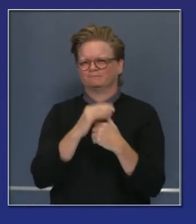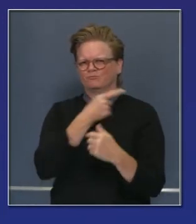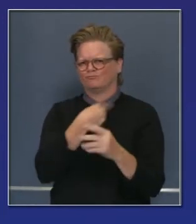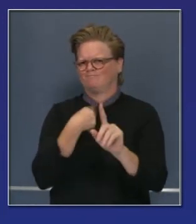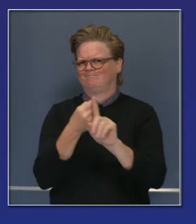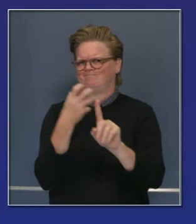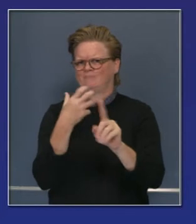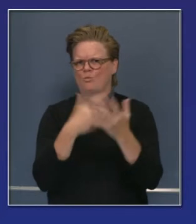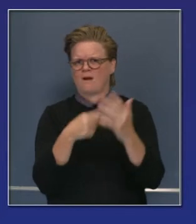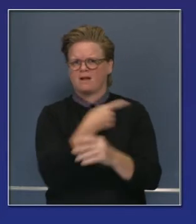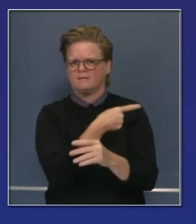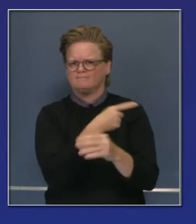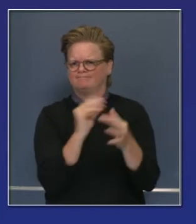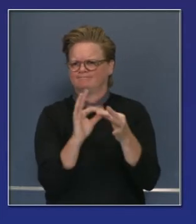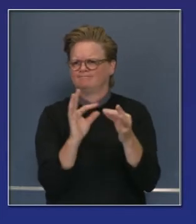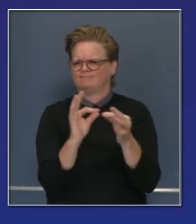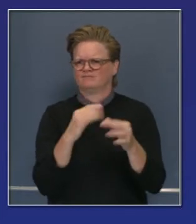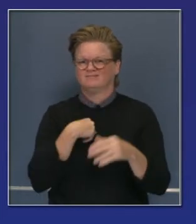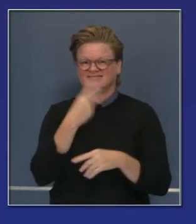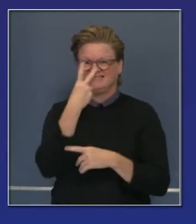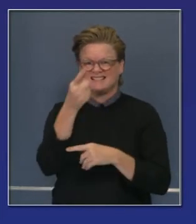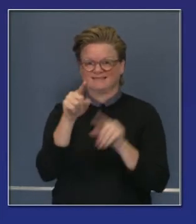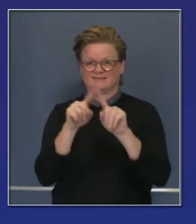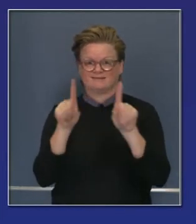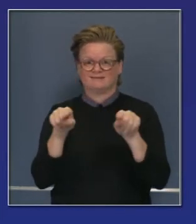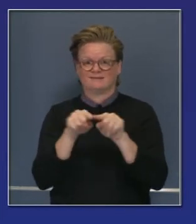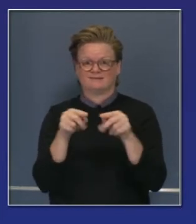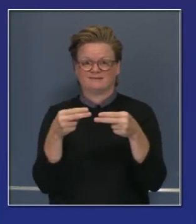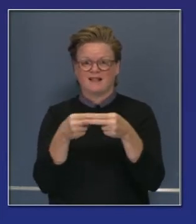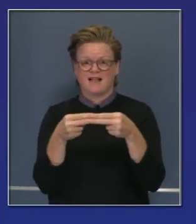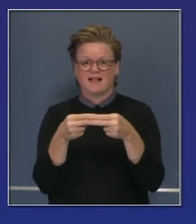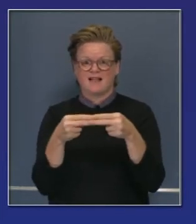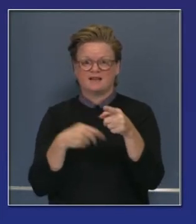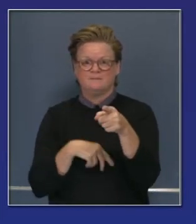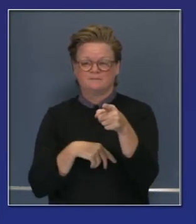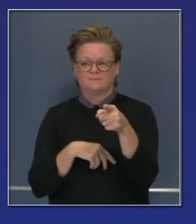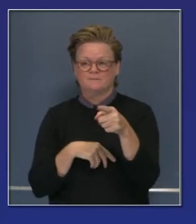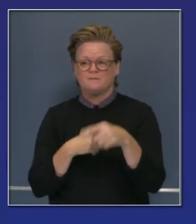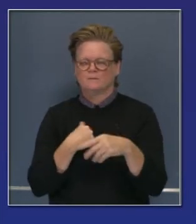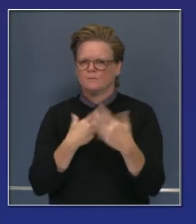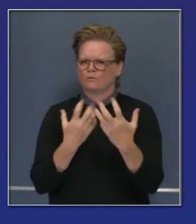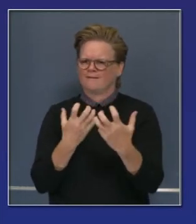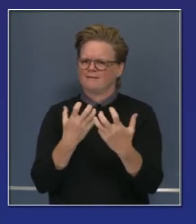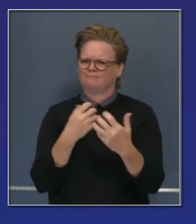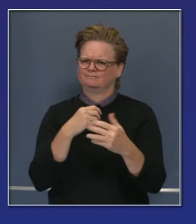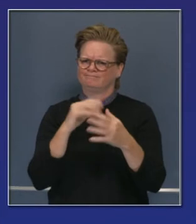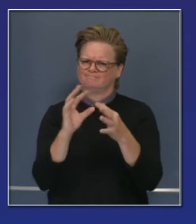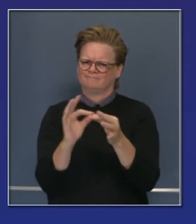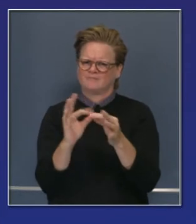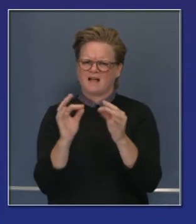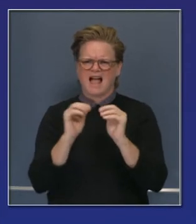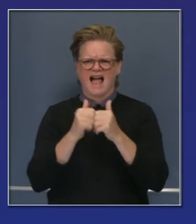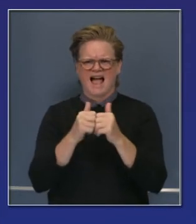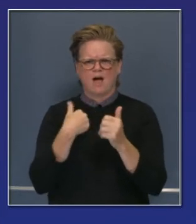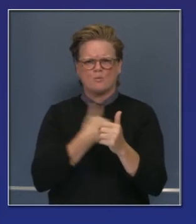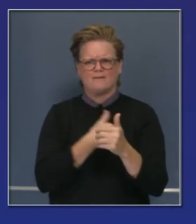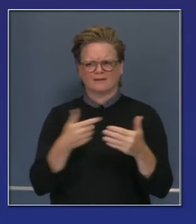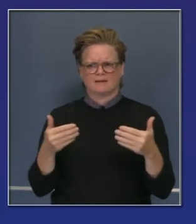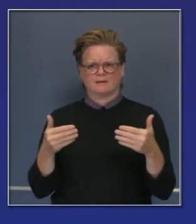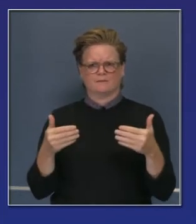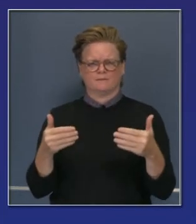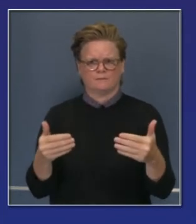de esta transparencia que tienen ante ustedes. Realmente estamos hablando de una infraestructura hoy y de avanzar, no